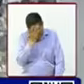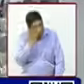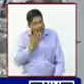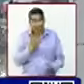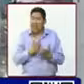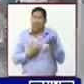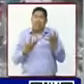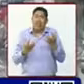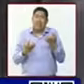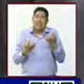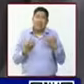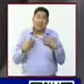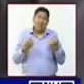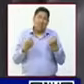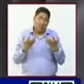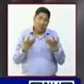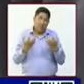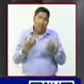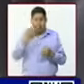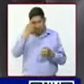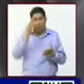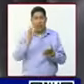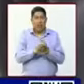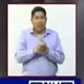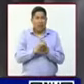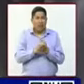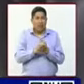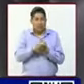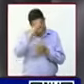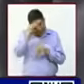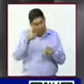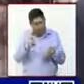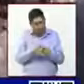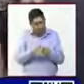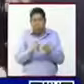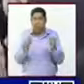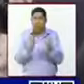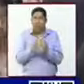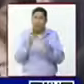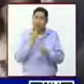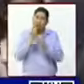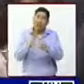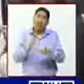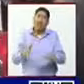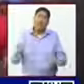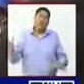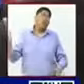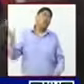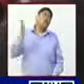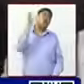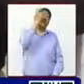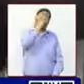más quiero es esta Navidad, es pasar tiempo con ella. Creo que igual que mi hermano, pasar tiempo con mi abuela.